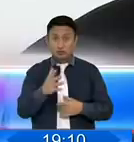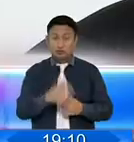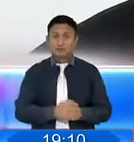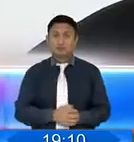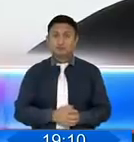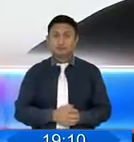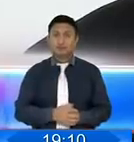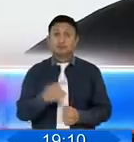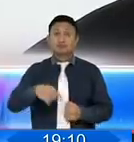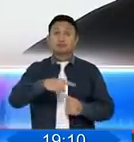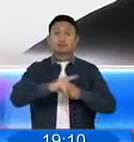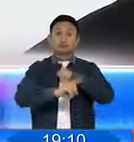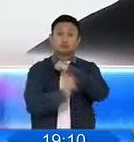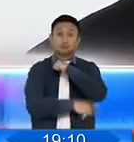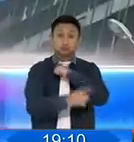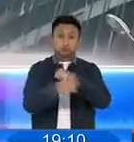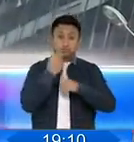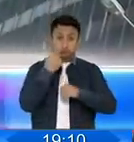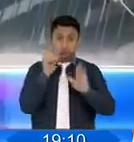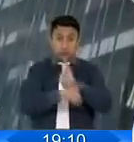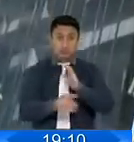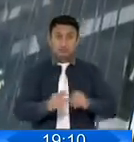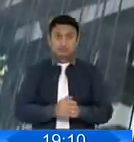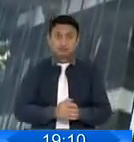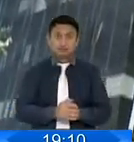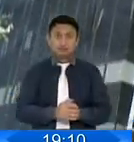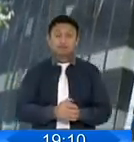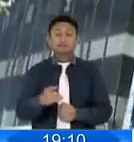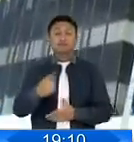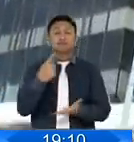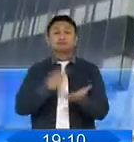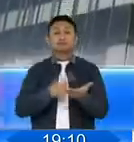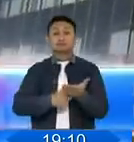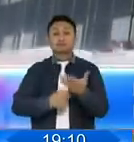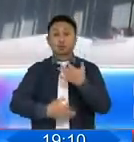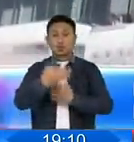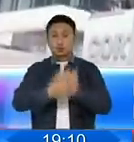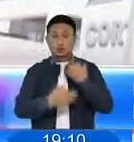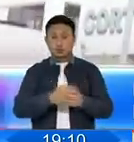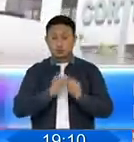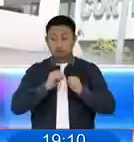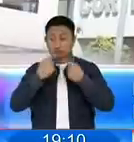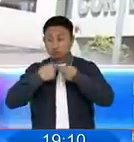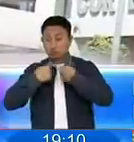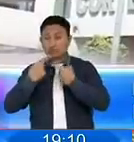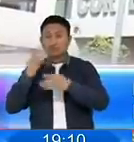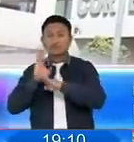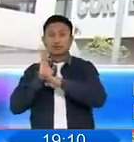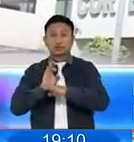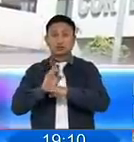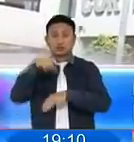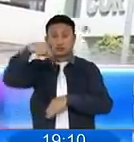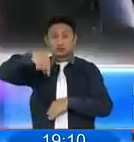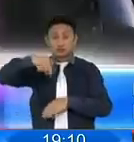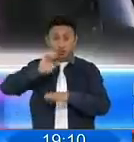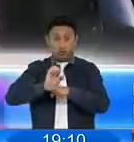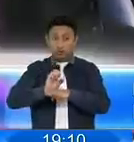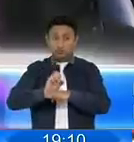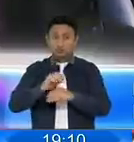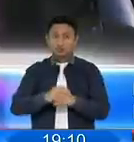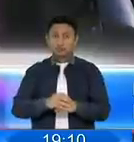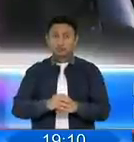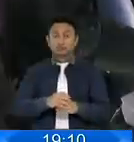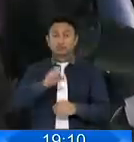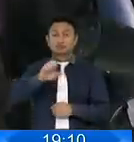penal que se nos acusa. Para la audiencia de juzgamiento se tiene previsto convocar a testigos no solo del país. A Ervin Hoyos, que